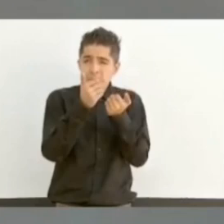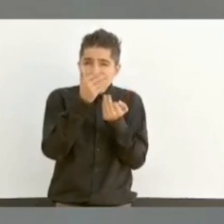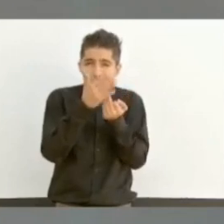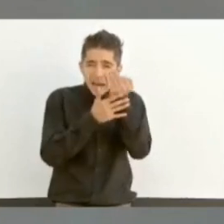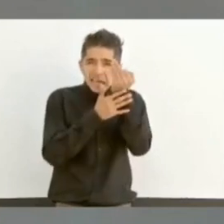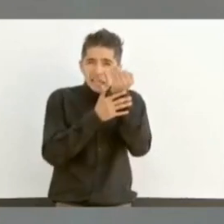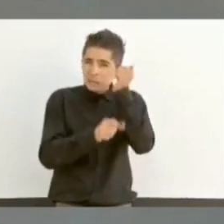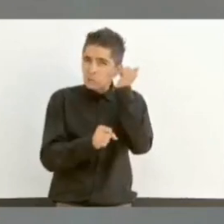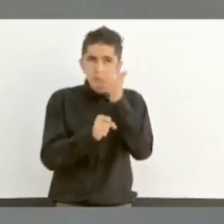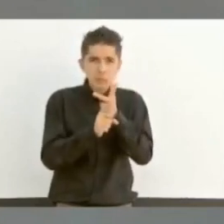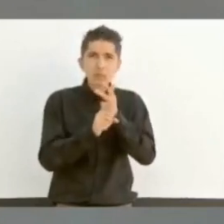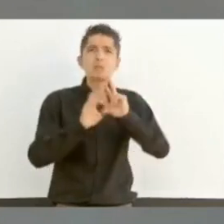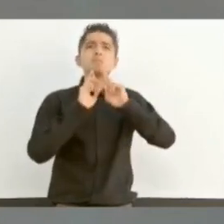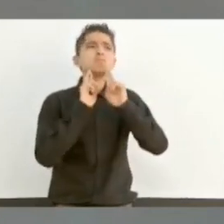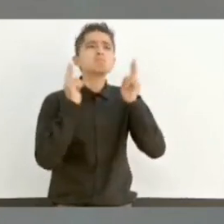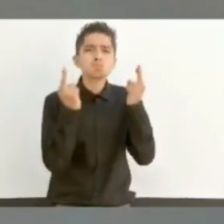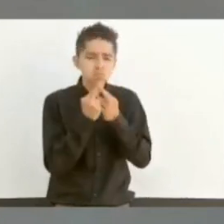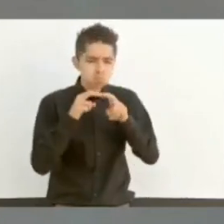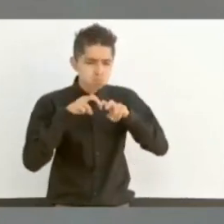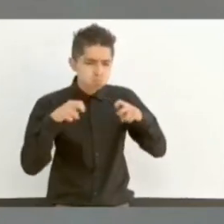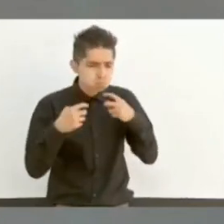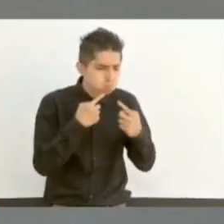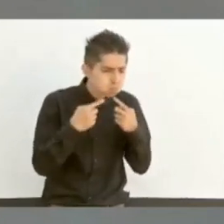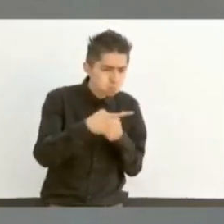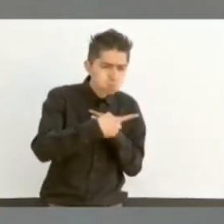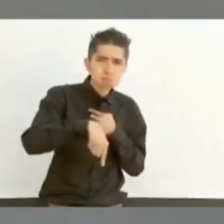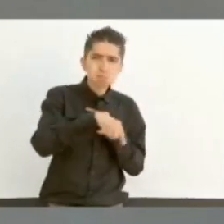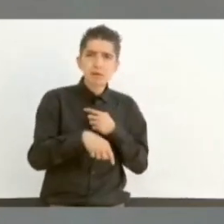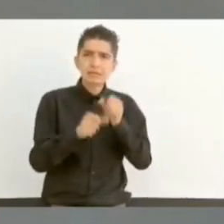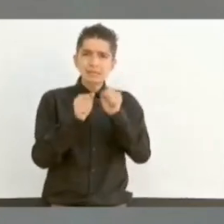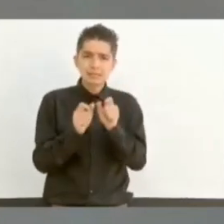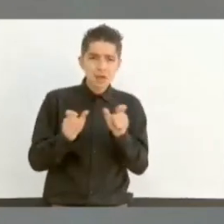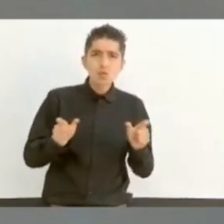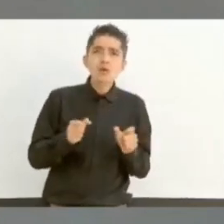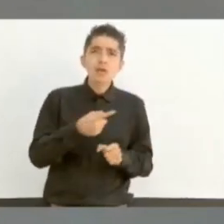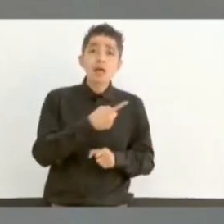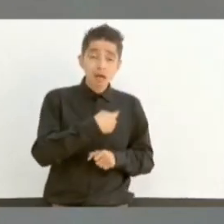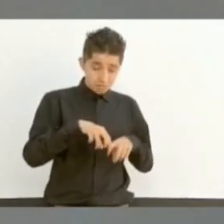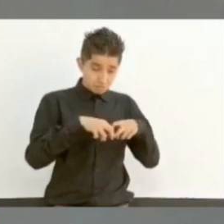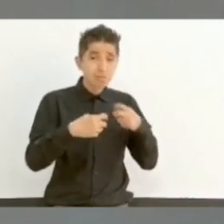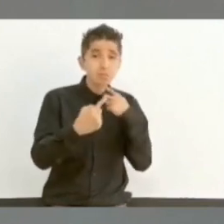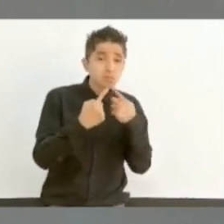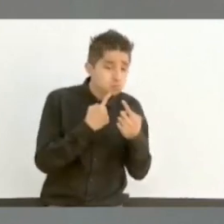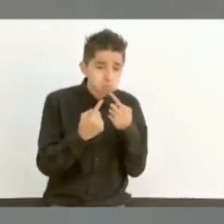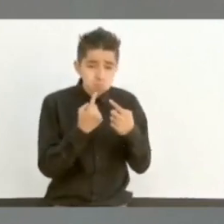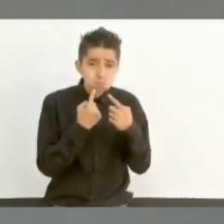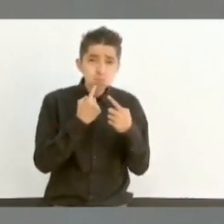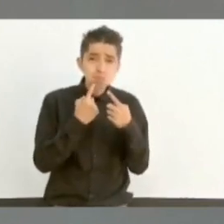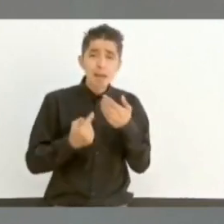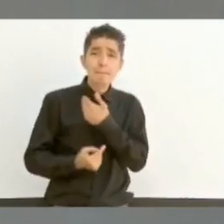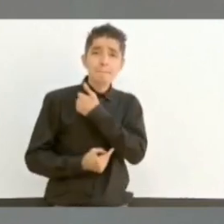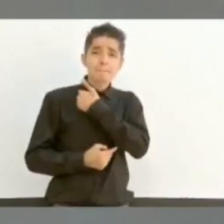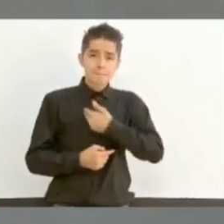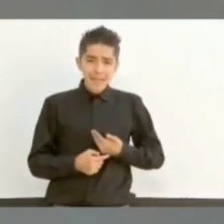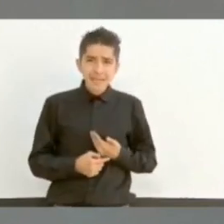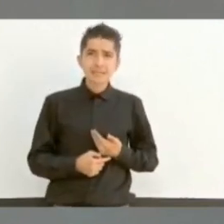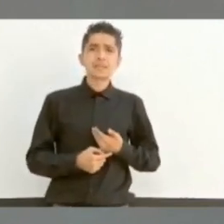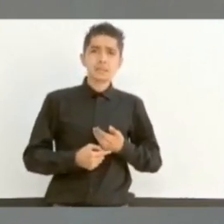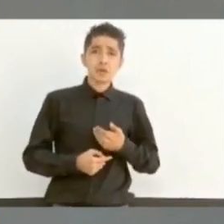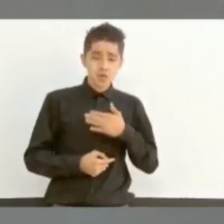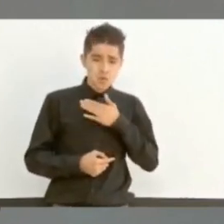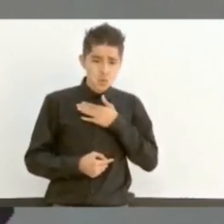tenemos una reunión del Gabinete de Seguridad. El presidente